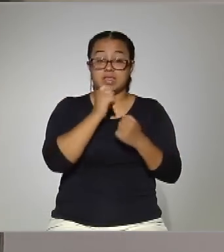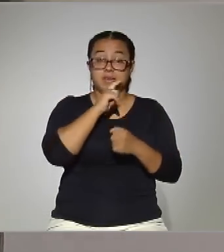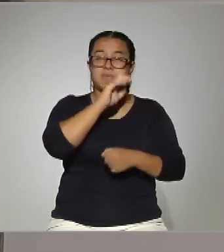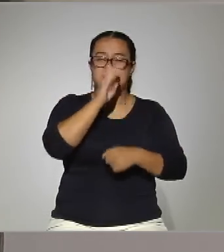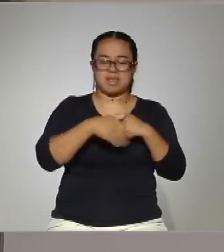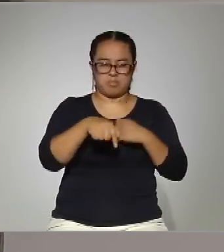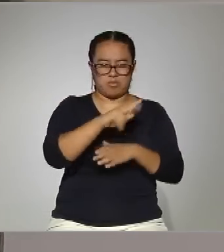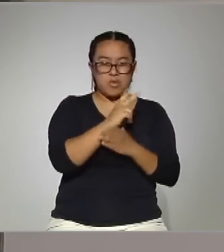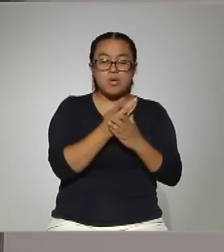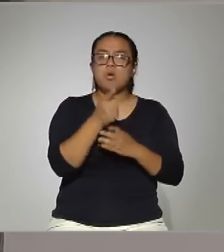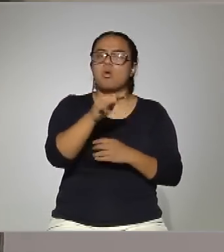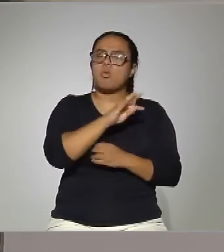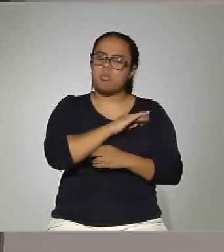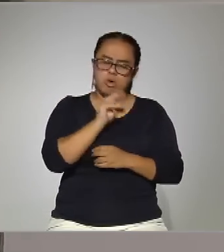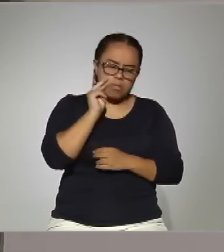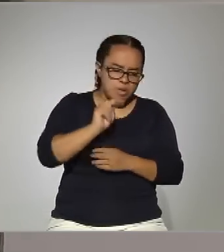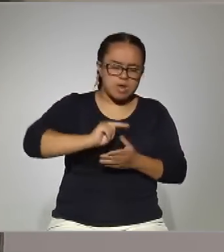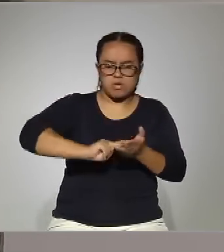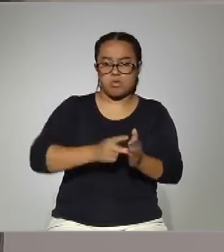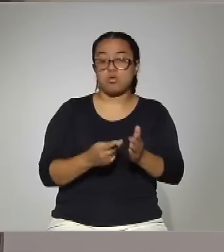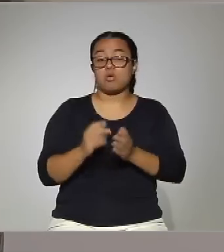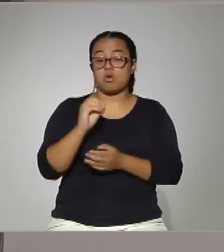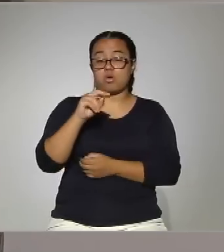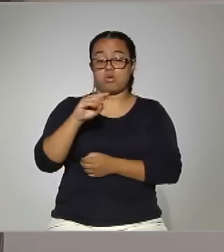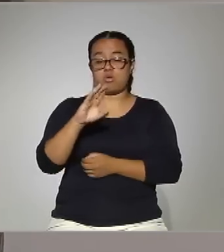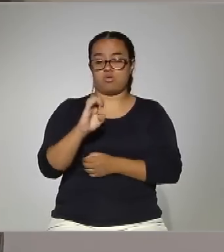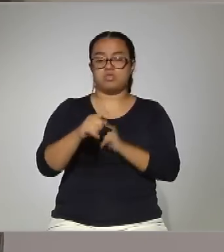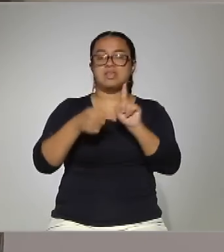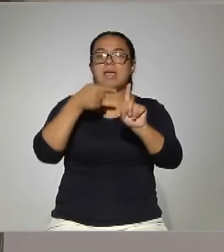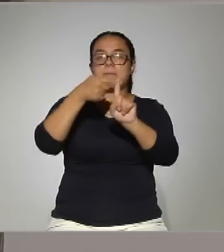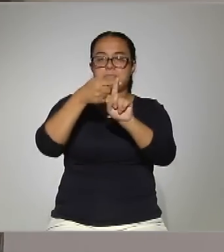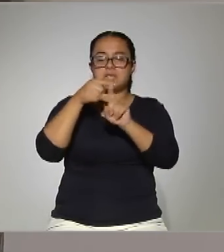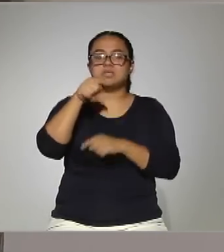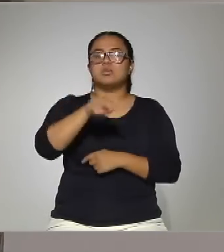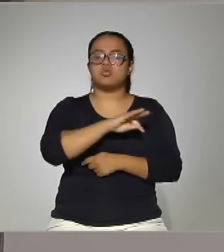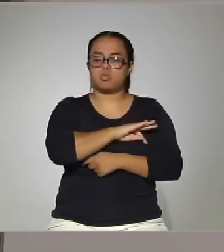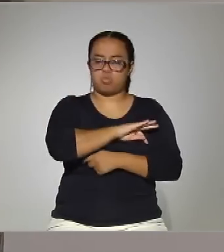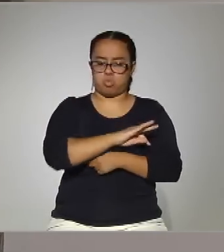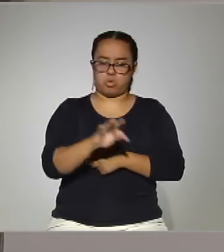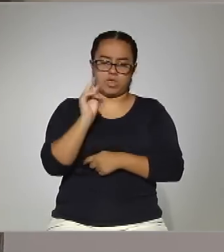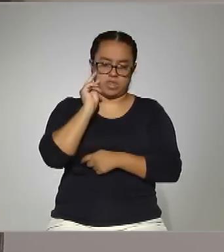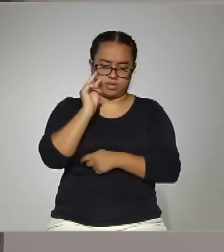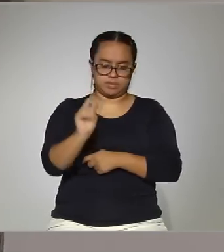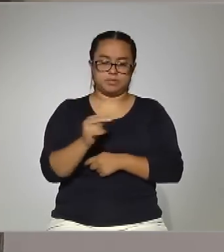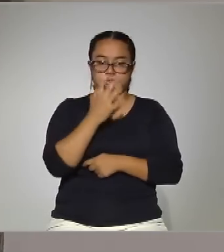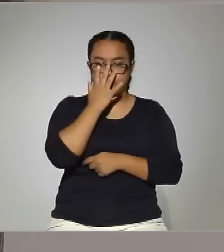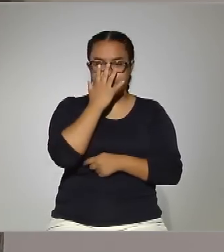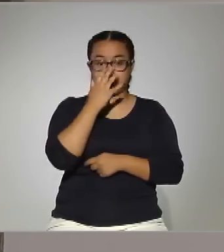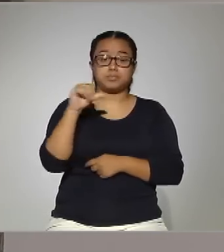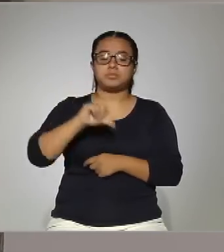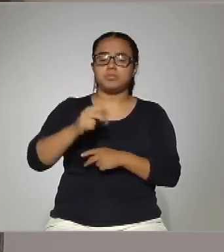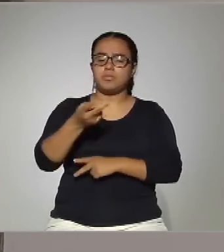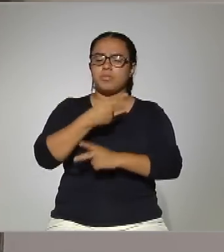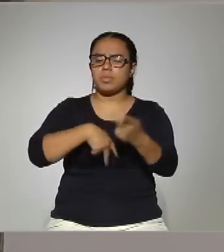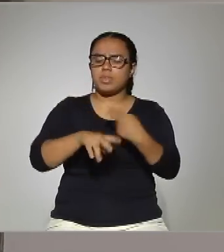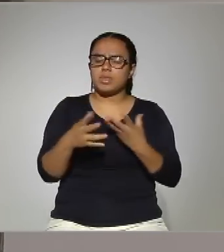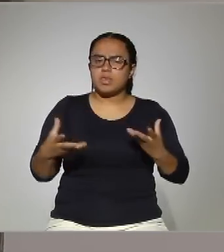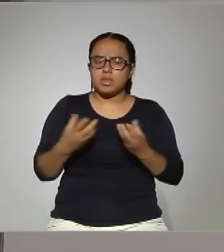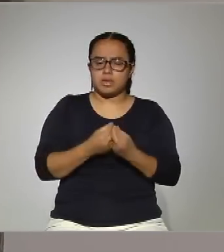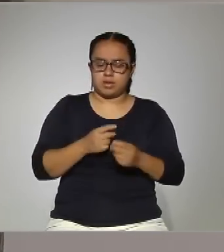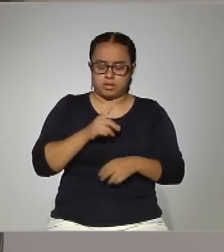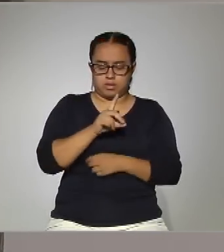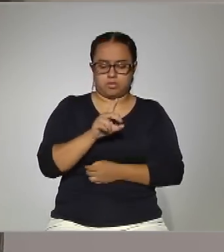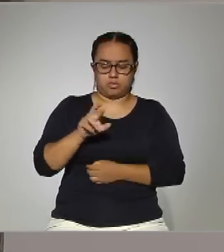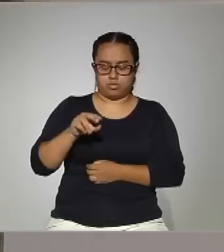pueden ver grabados. Entonces, 11 más en cualquiera de sus dispositivos. Y bueno, para platicar de este tema el día de hoy tenemos con nosotros al